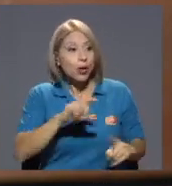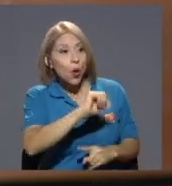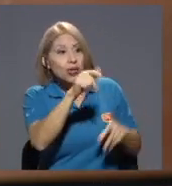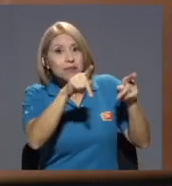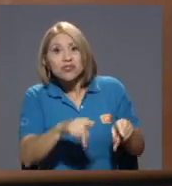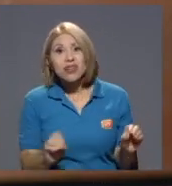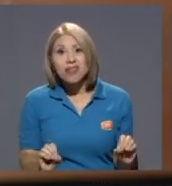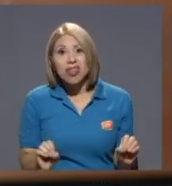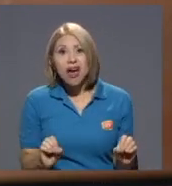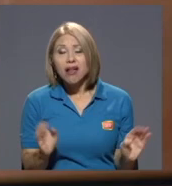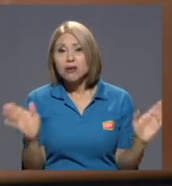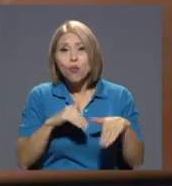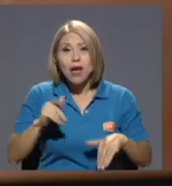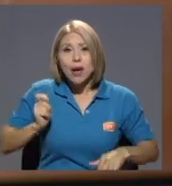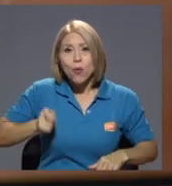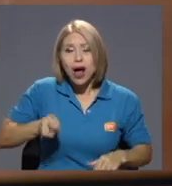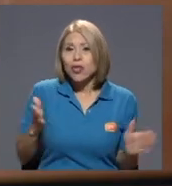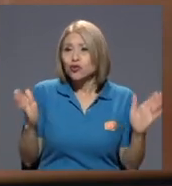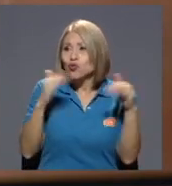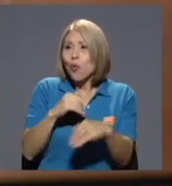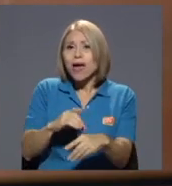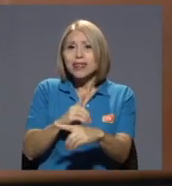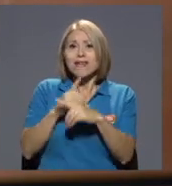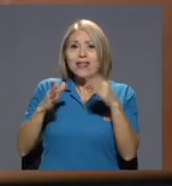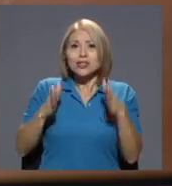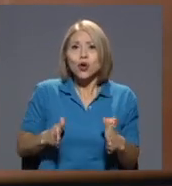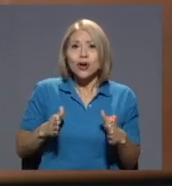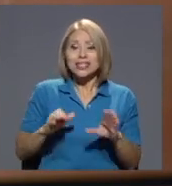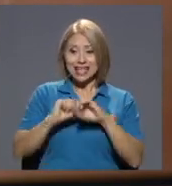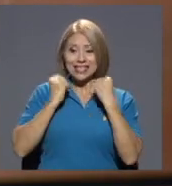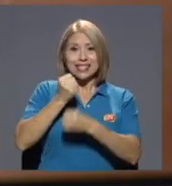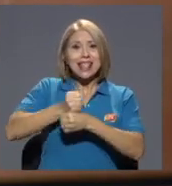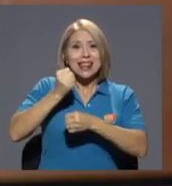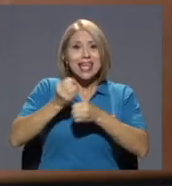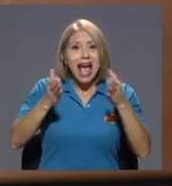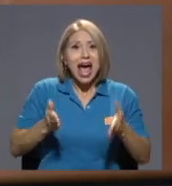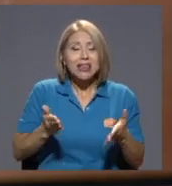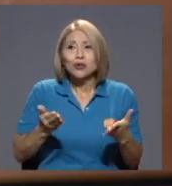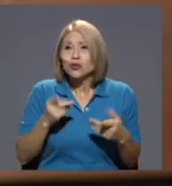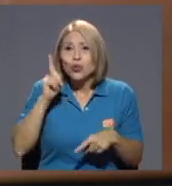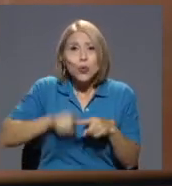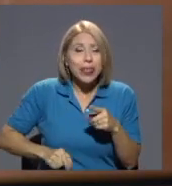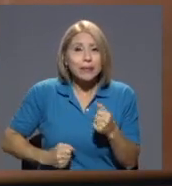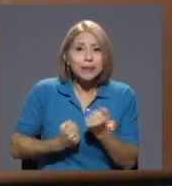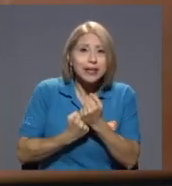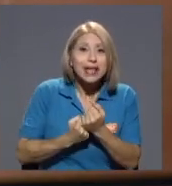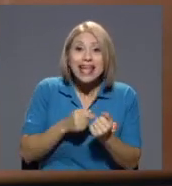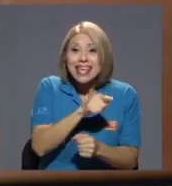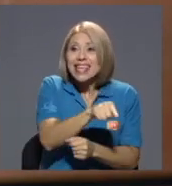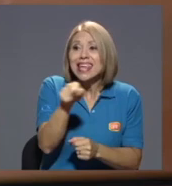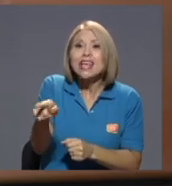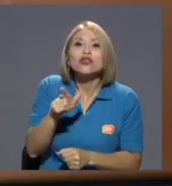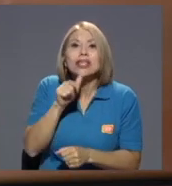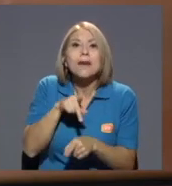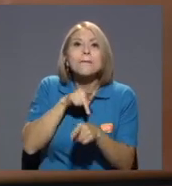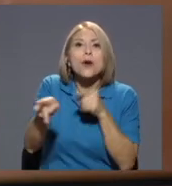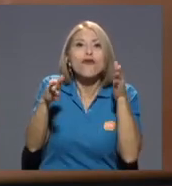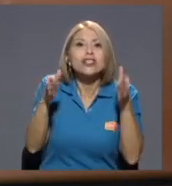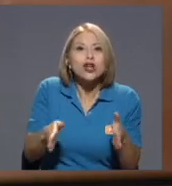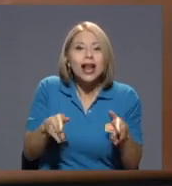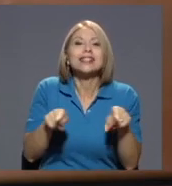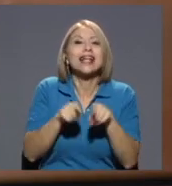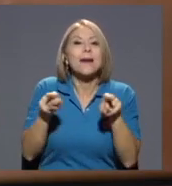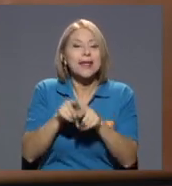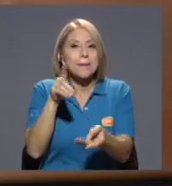defensores los sindicatos se han quedado con pocos recursos algunos y fueron profesionales incluyendo médicos golpeados del hospital de